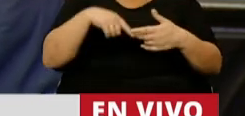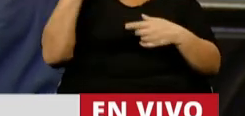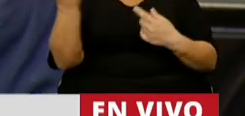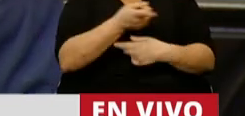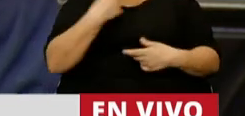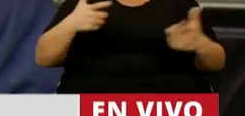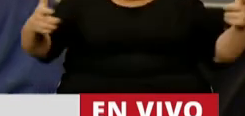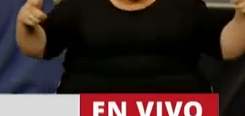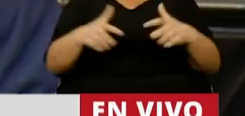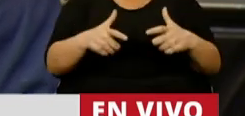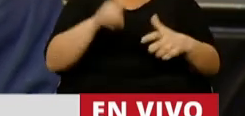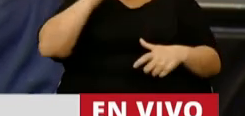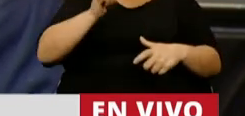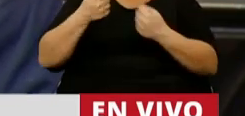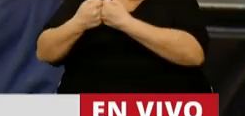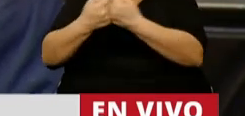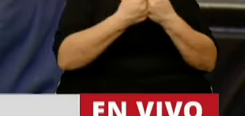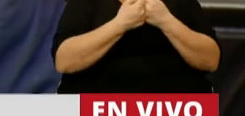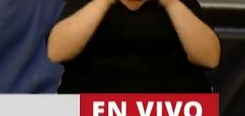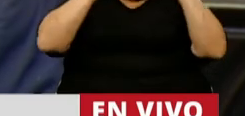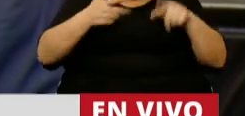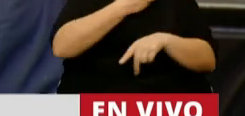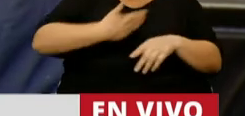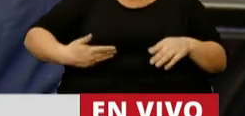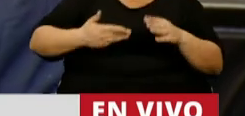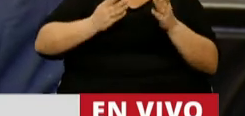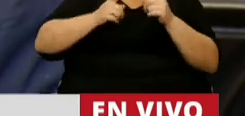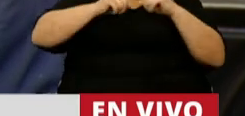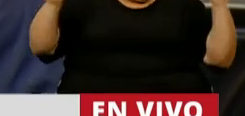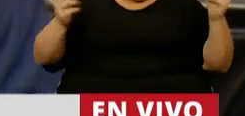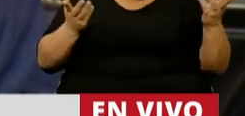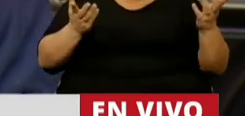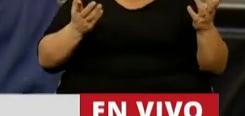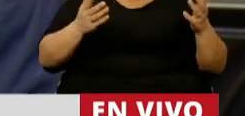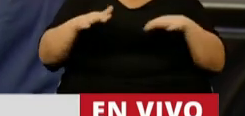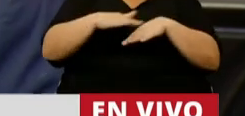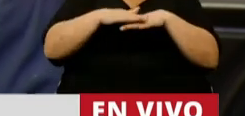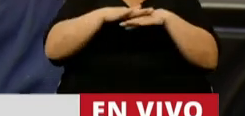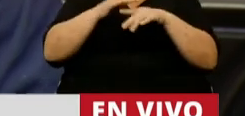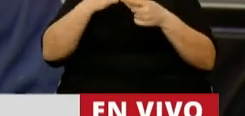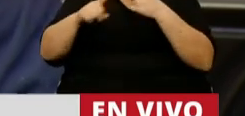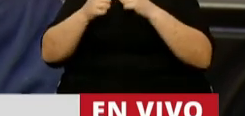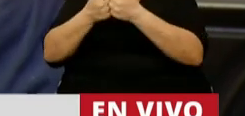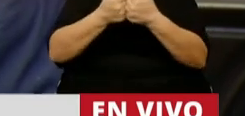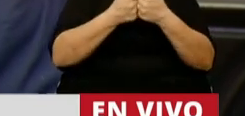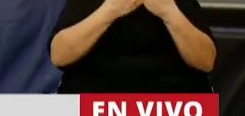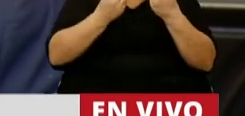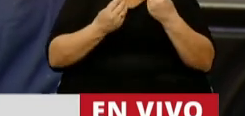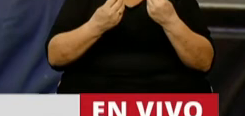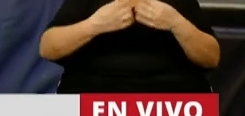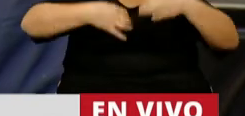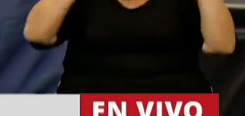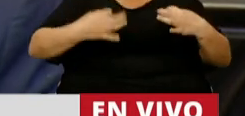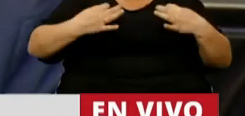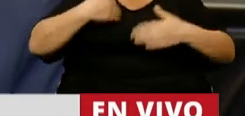sentarnos todos de una buena vez a acordar políticas públicas sostenibles. Un umbral mínimo de acuerdos para dar